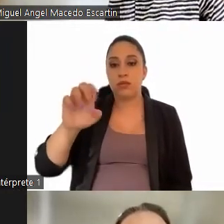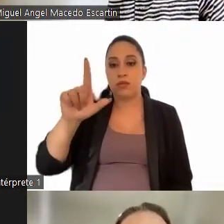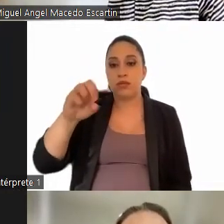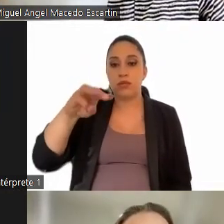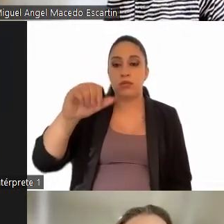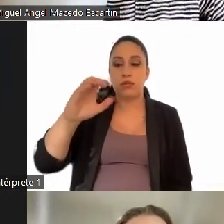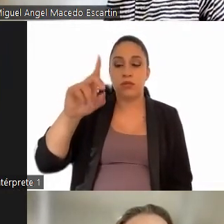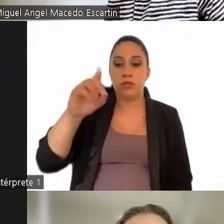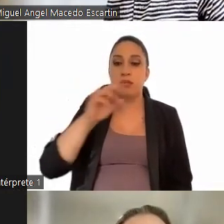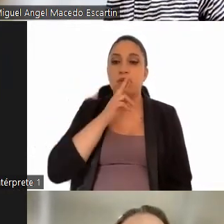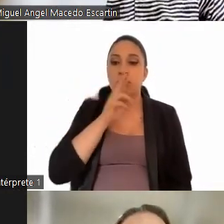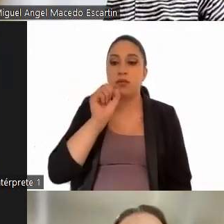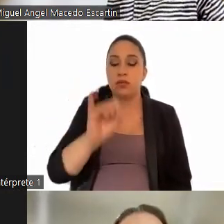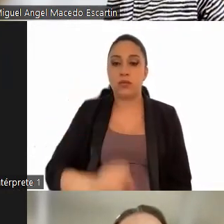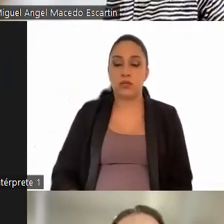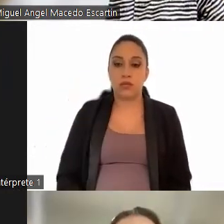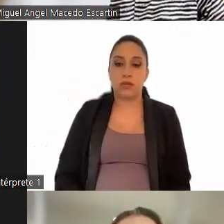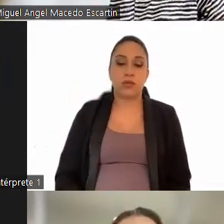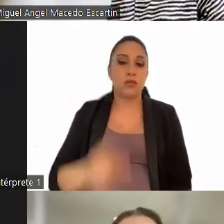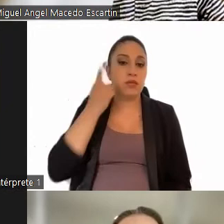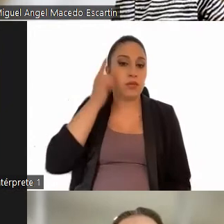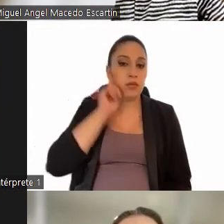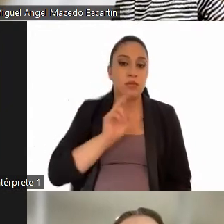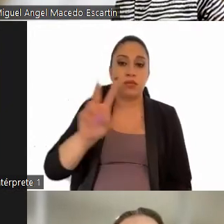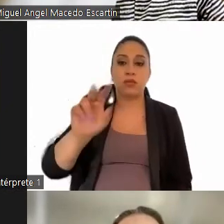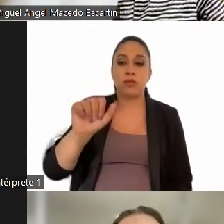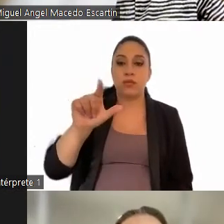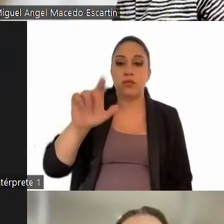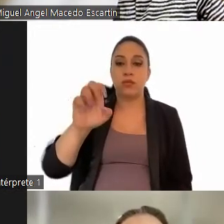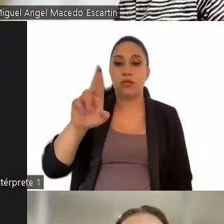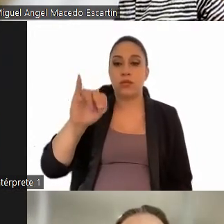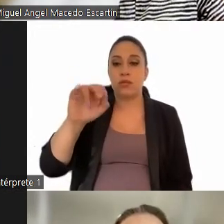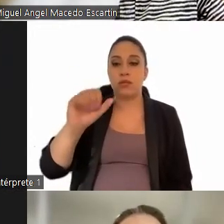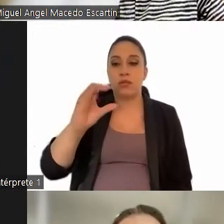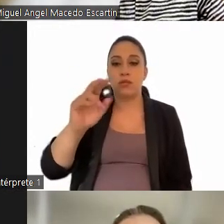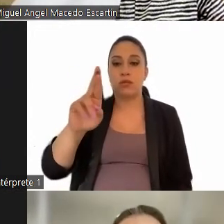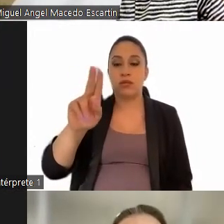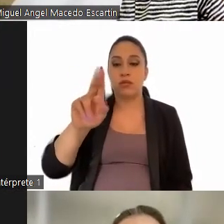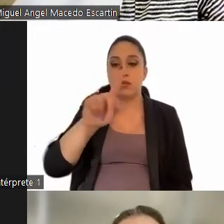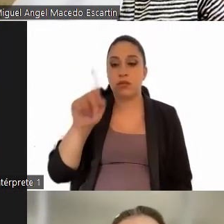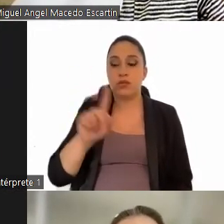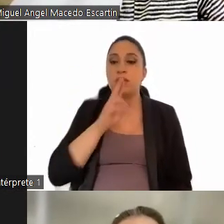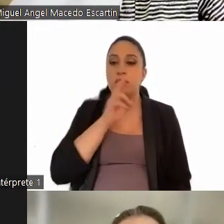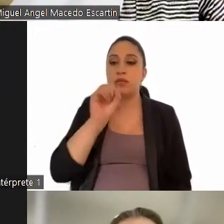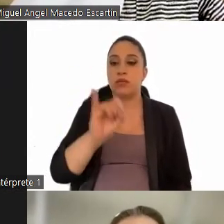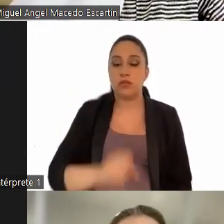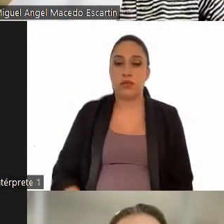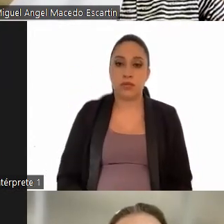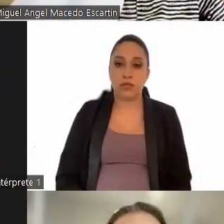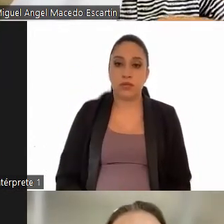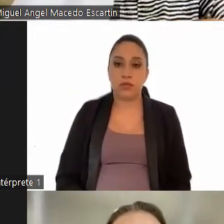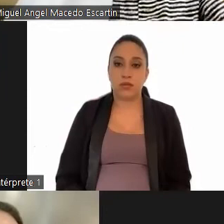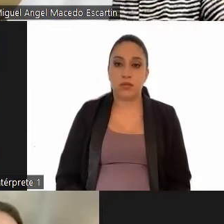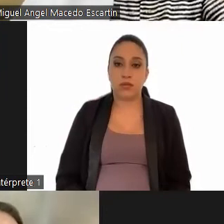favor. Diputada Valeria Cruz Flores. Valeria Cruz, a favor. Diputada